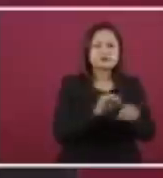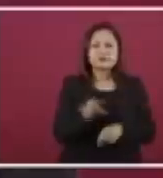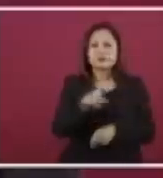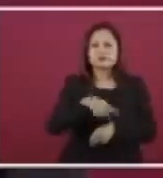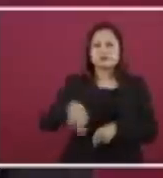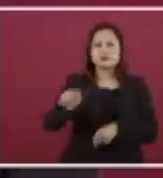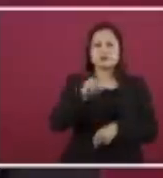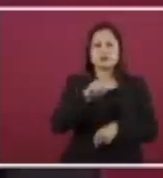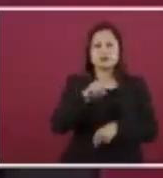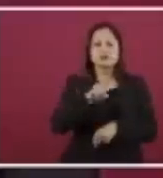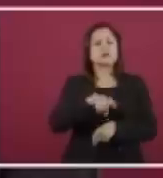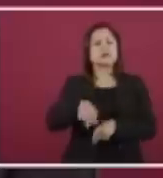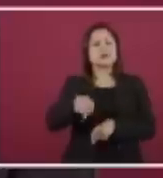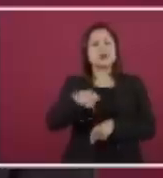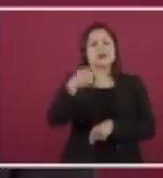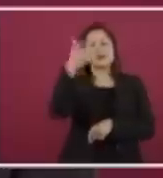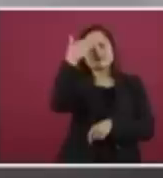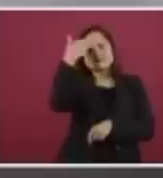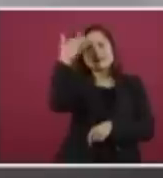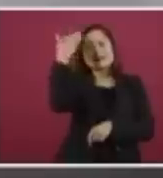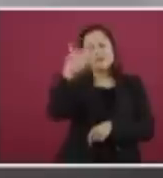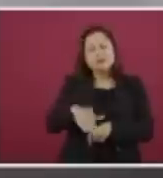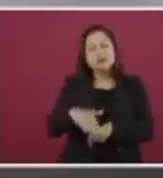de dónde salían